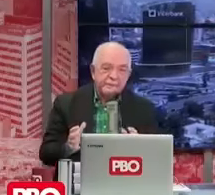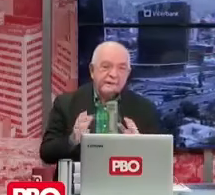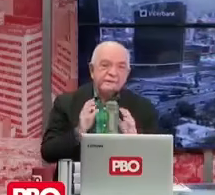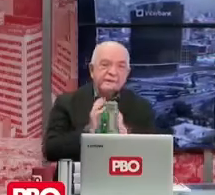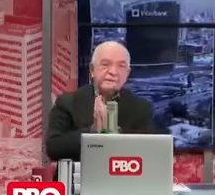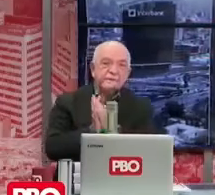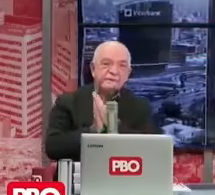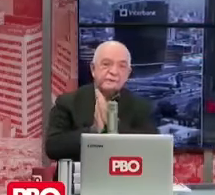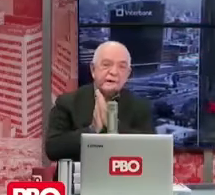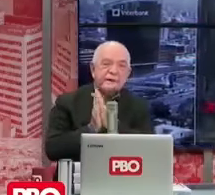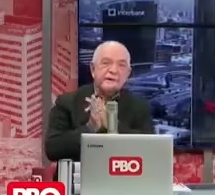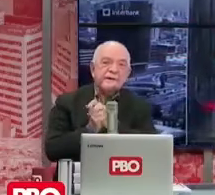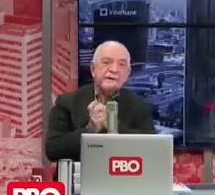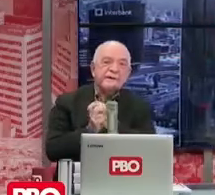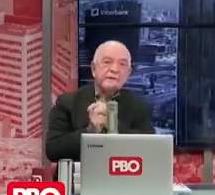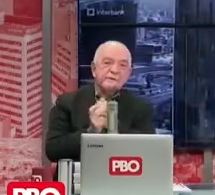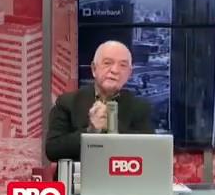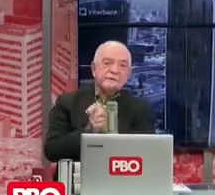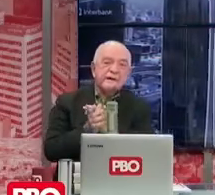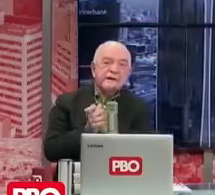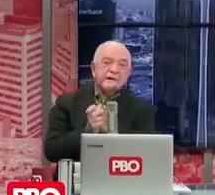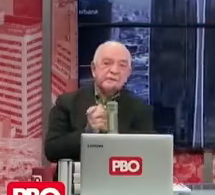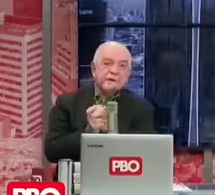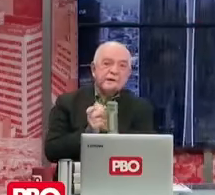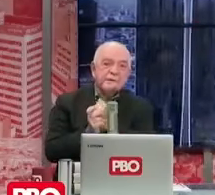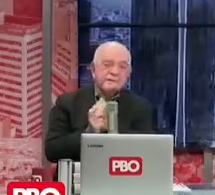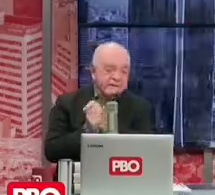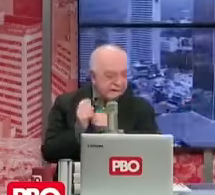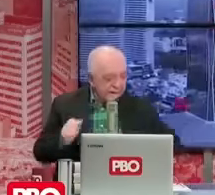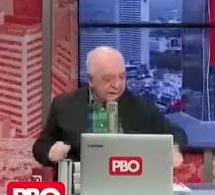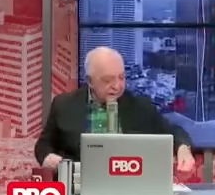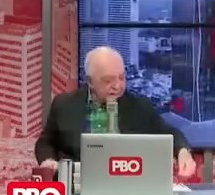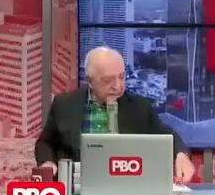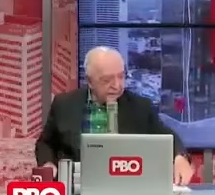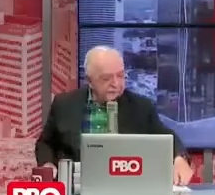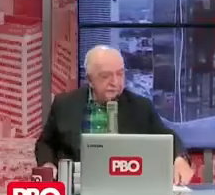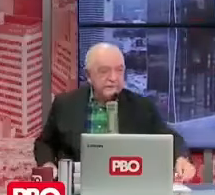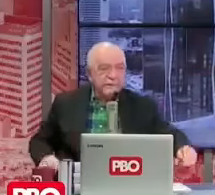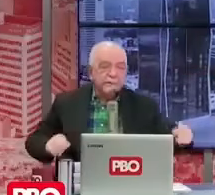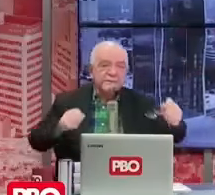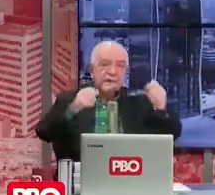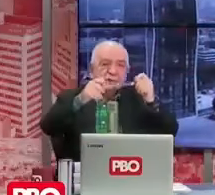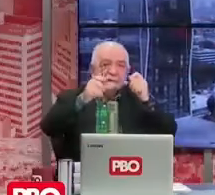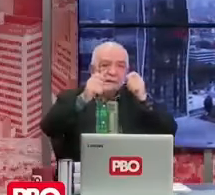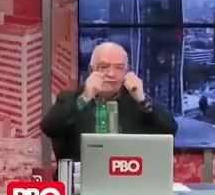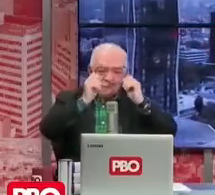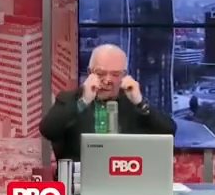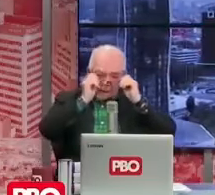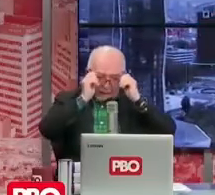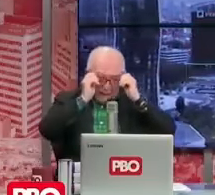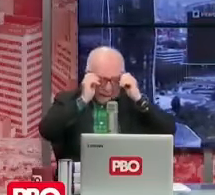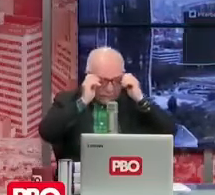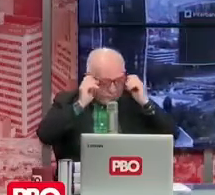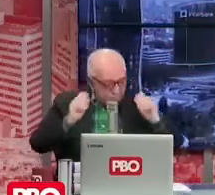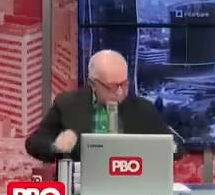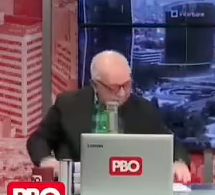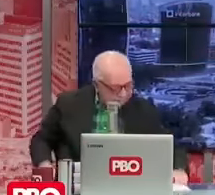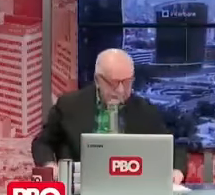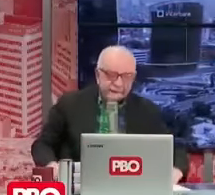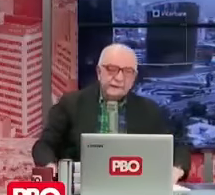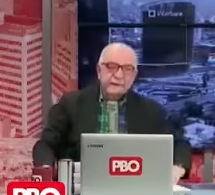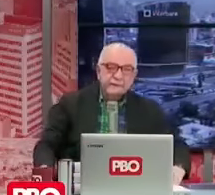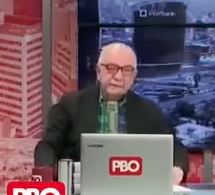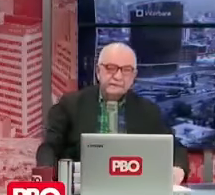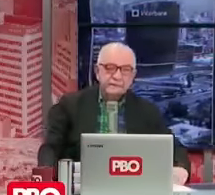instituciones del derecho electoral y de la justicia electoral. Así que tenemos la suerte de contar con él y su